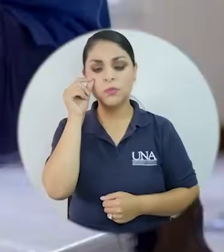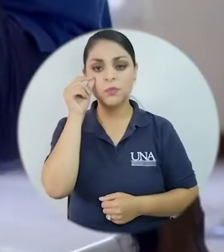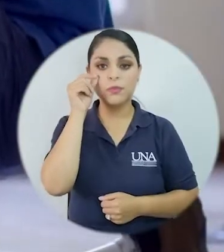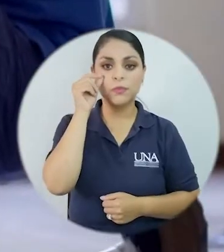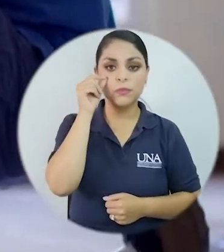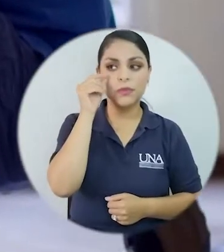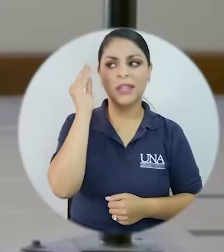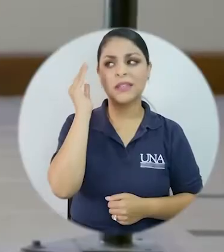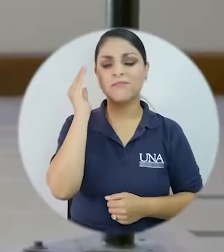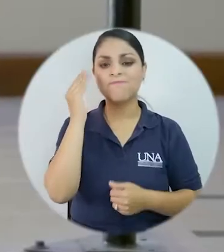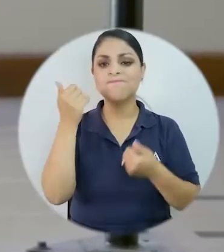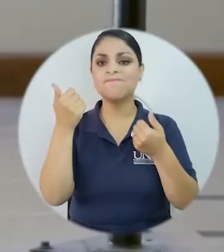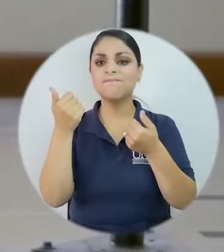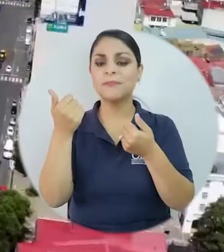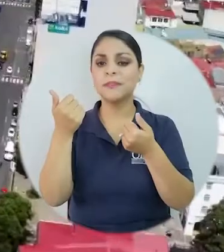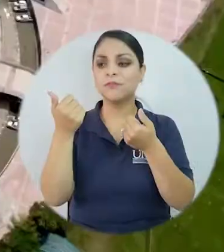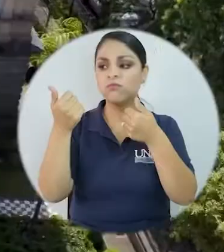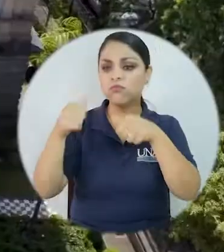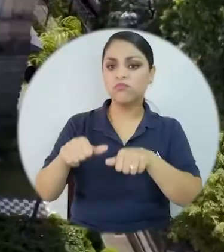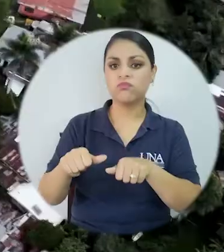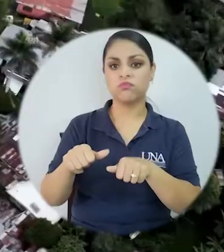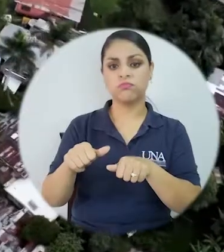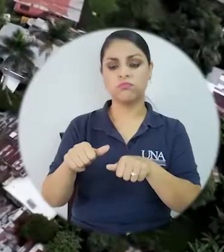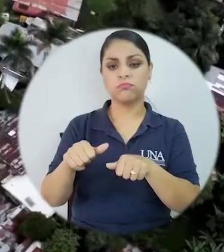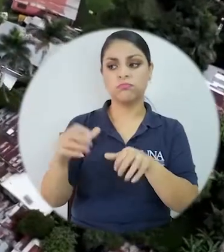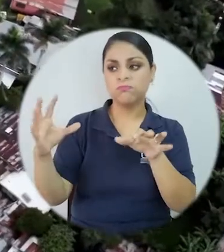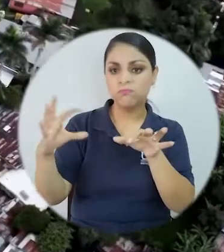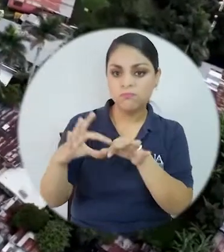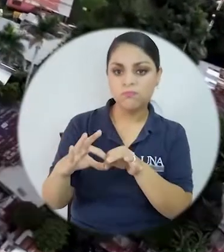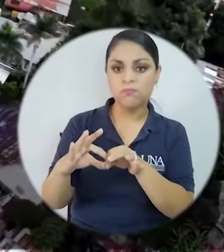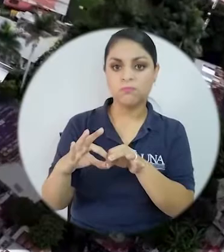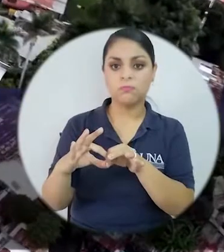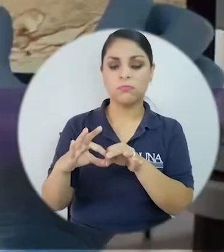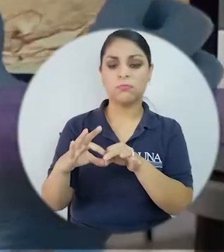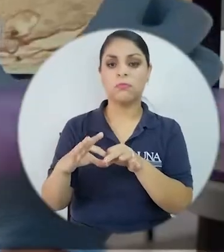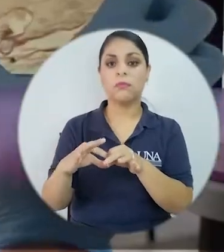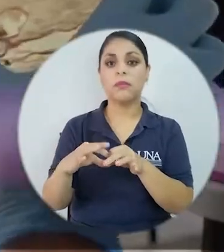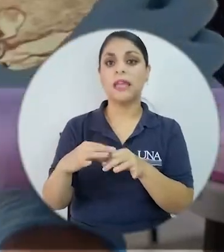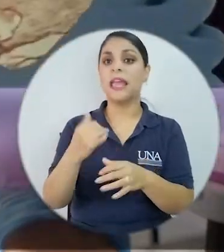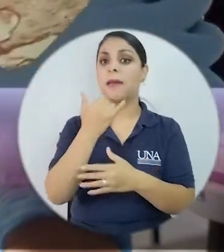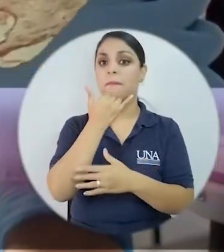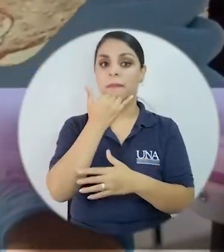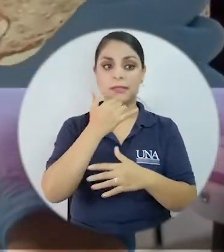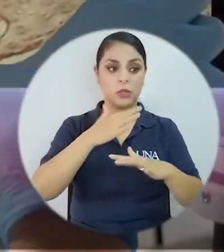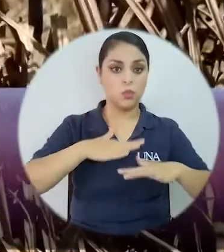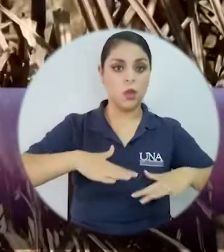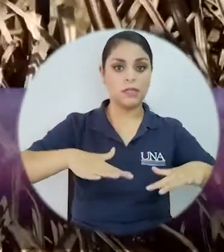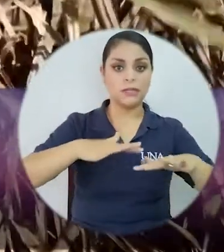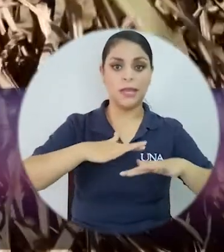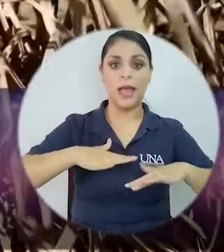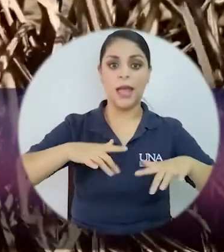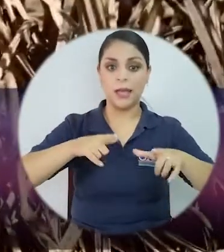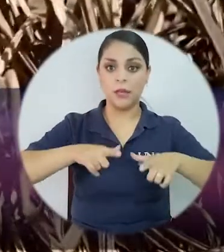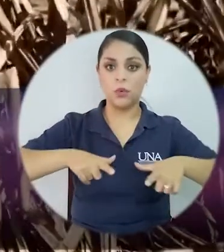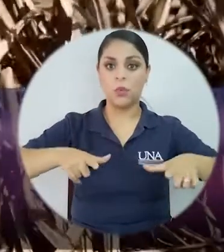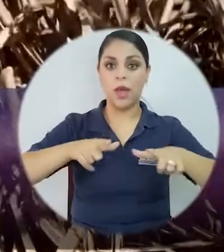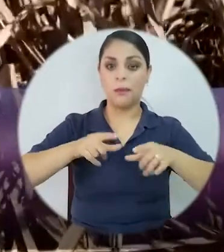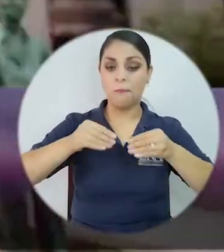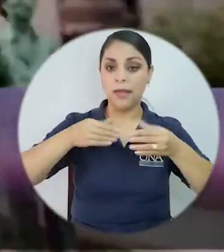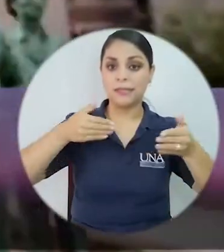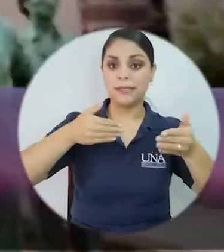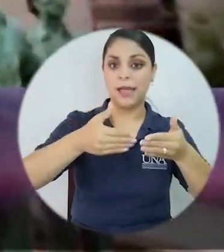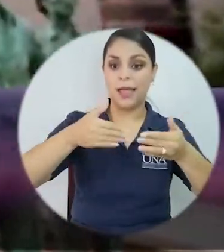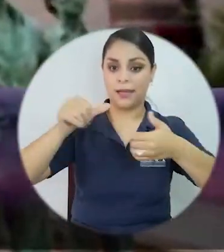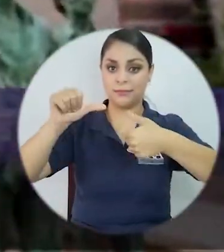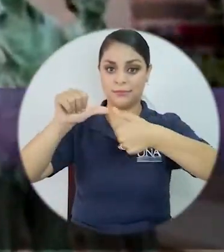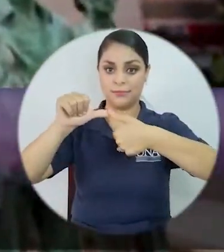la curiosidad de establecer vinculaciones y comparaciones, contrastes con lo que sucede en nuestra región más próxima, que es